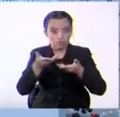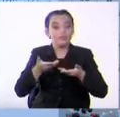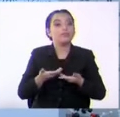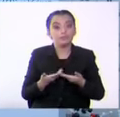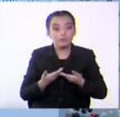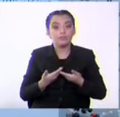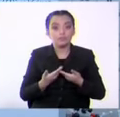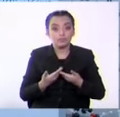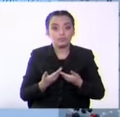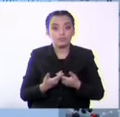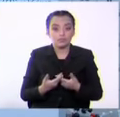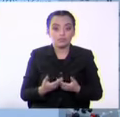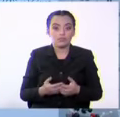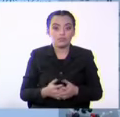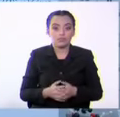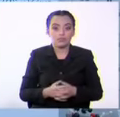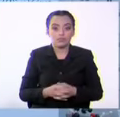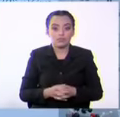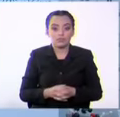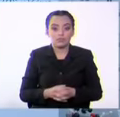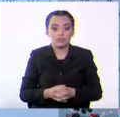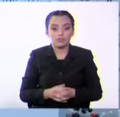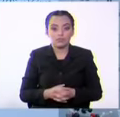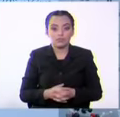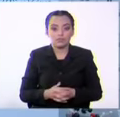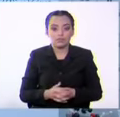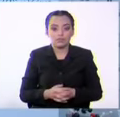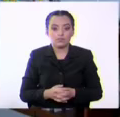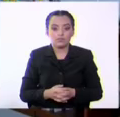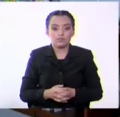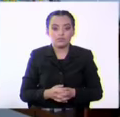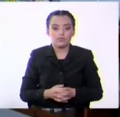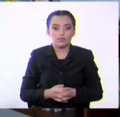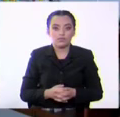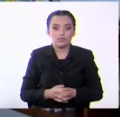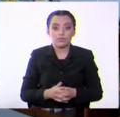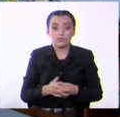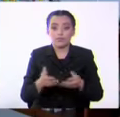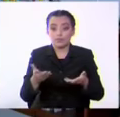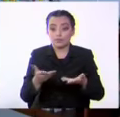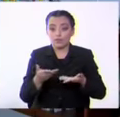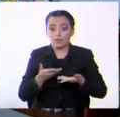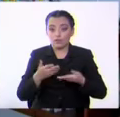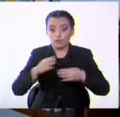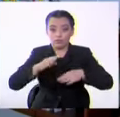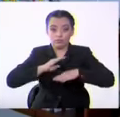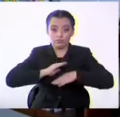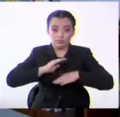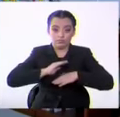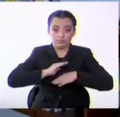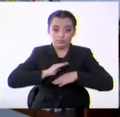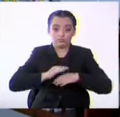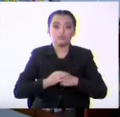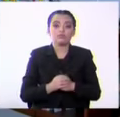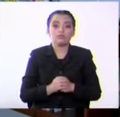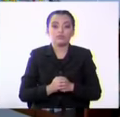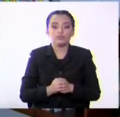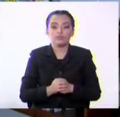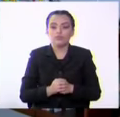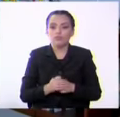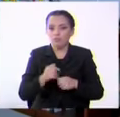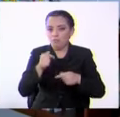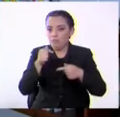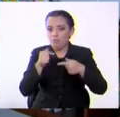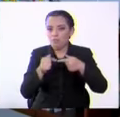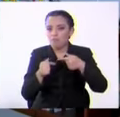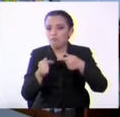comida, nos genera una satisfacción. Ahora bien, eso es con los de abastecimiento, son bastante